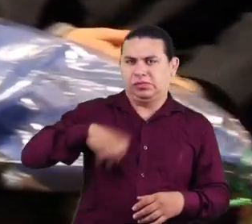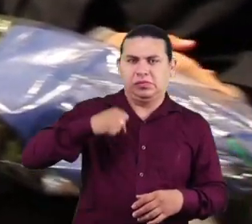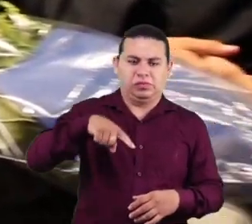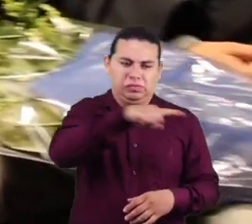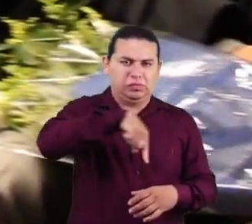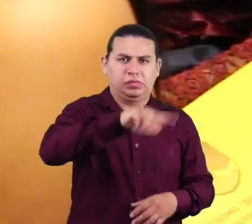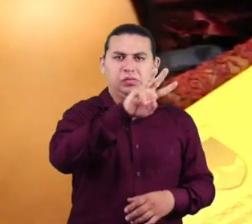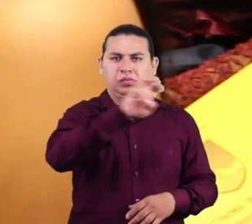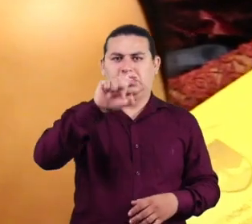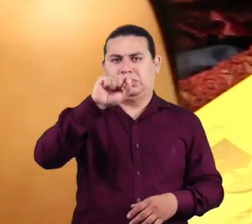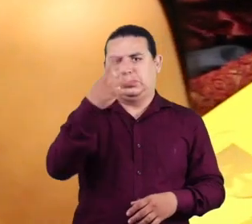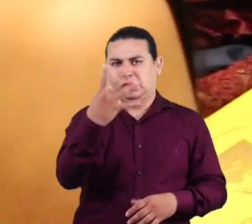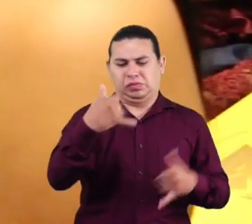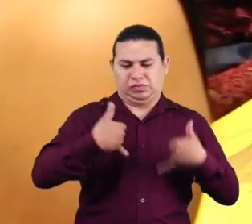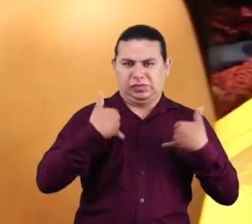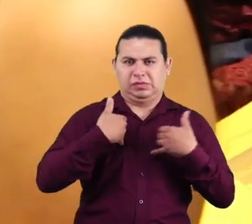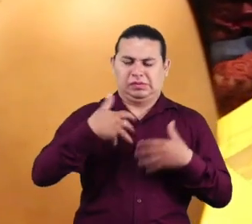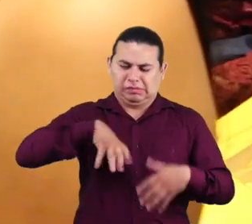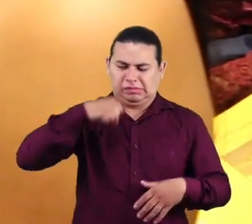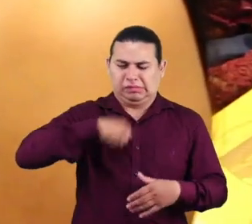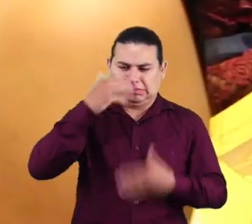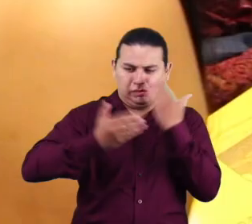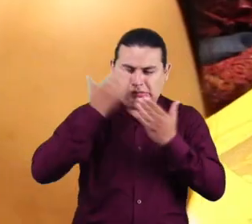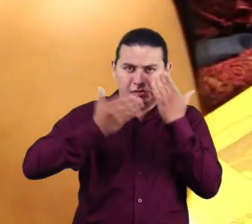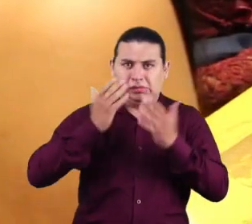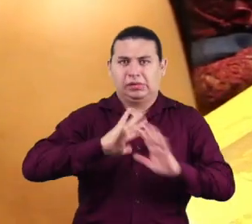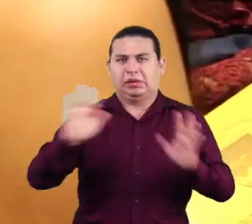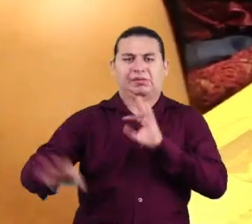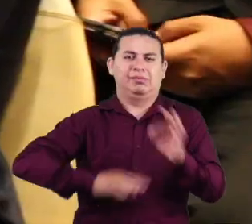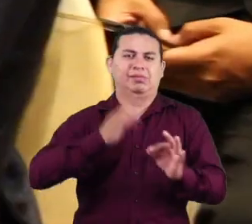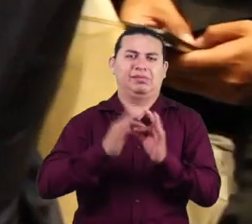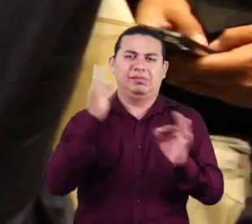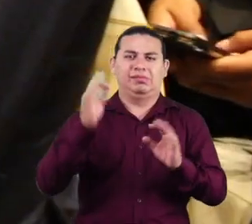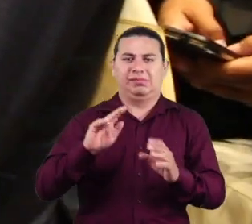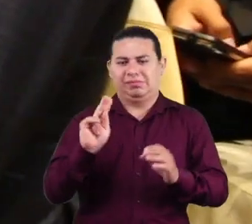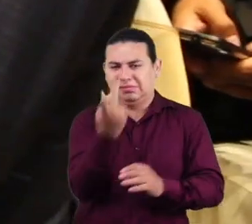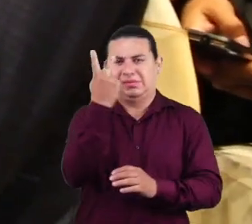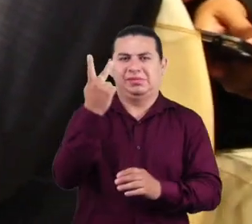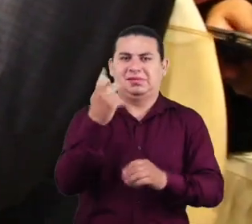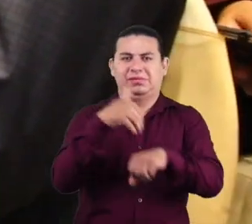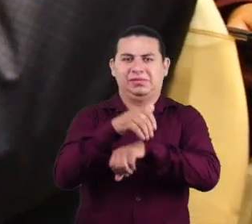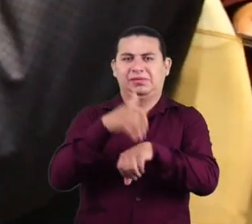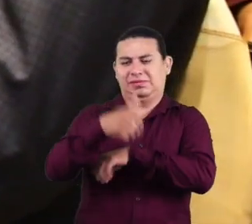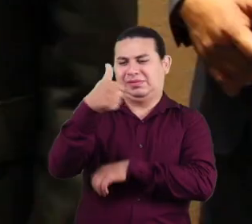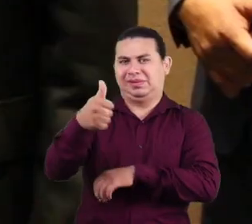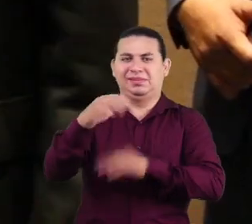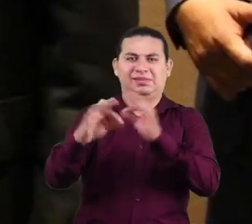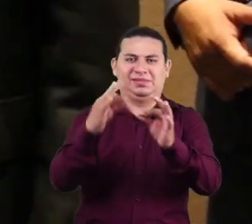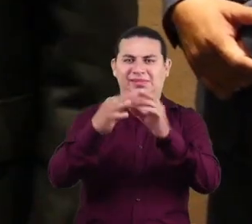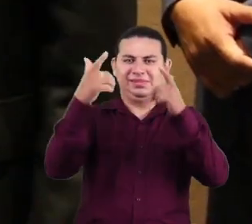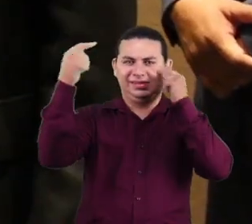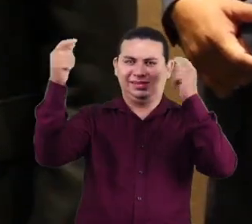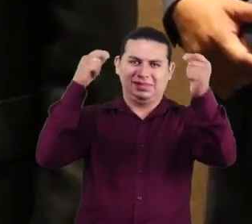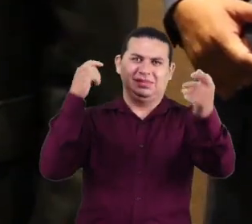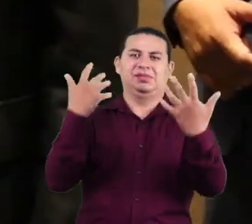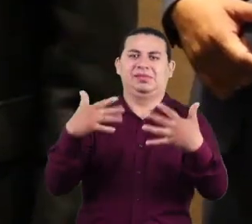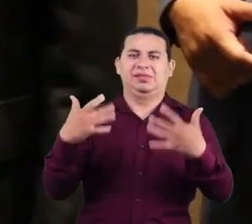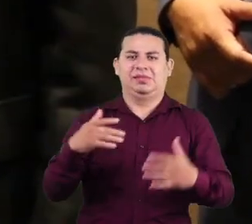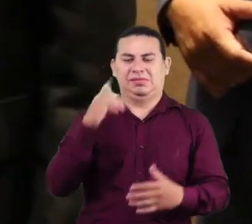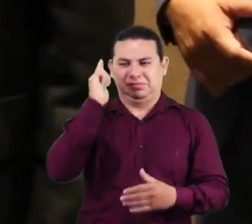estos 324 jóvenes que acaban de egresar de nuestra escuela preparatoria número 6. Pues